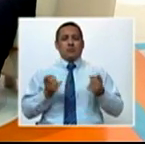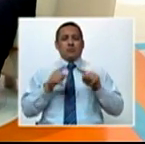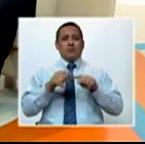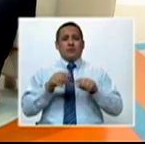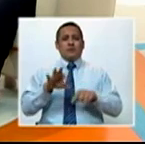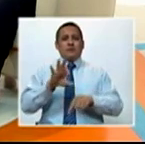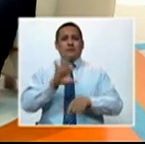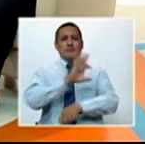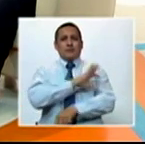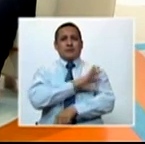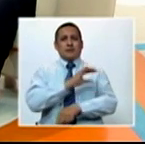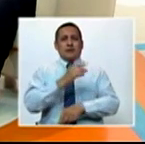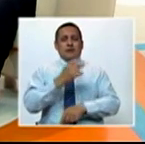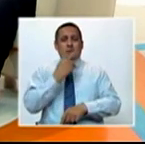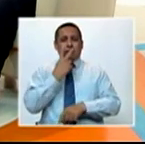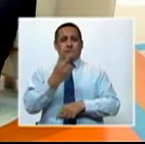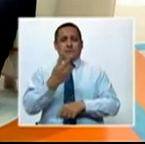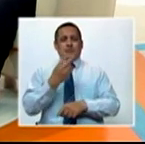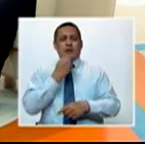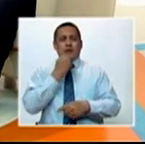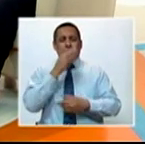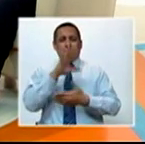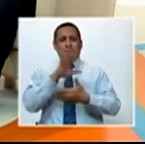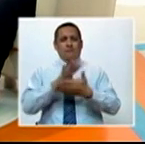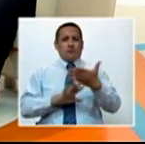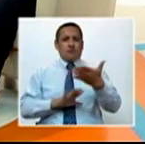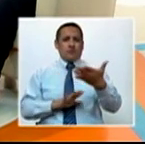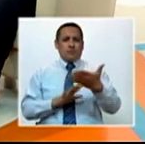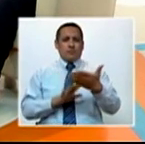conforme. Sin embargo,